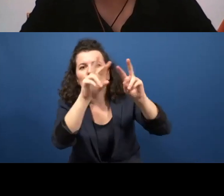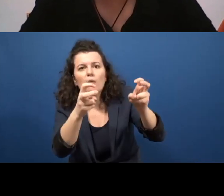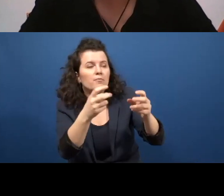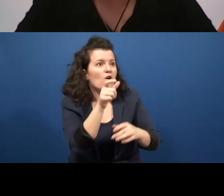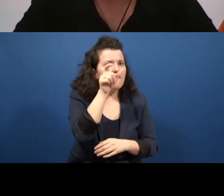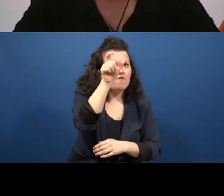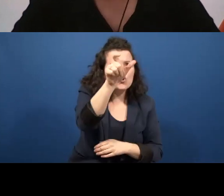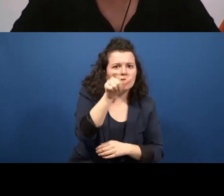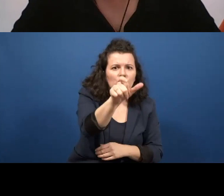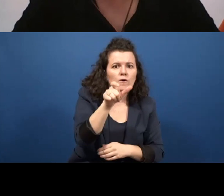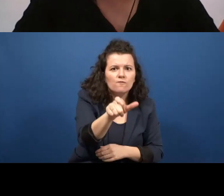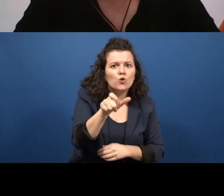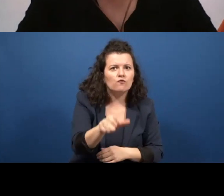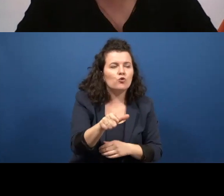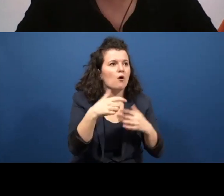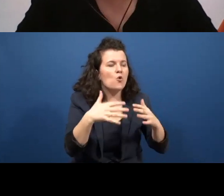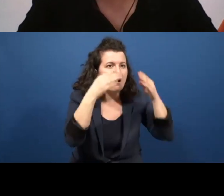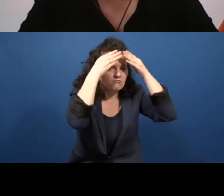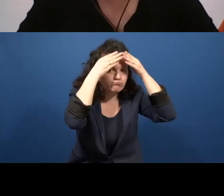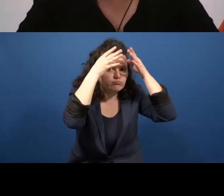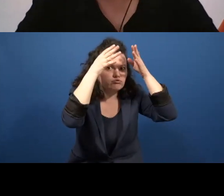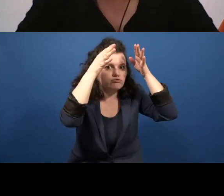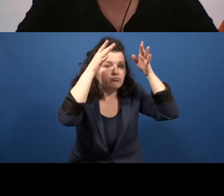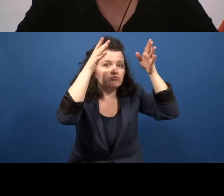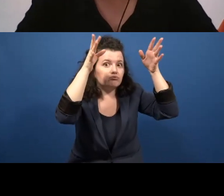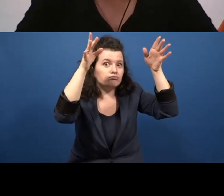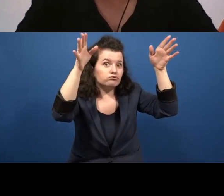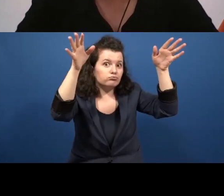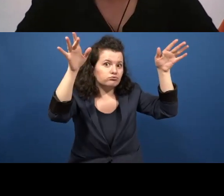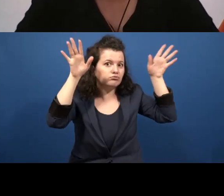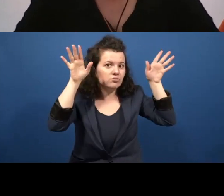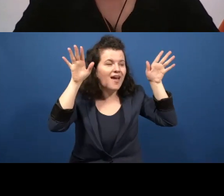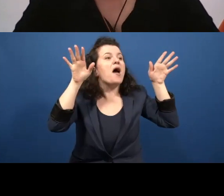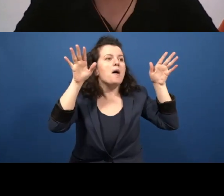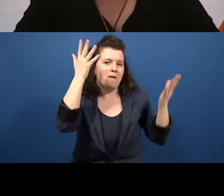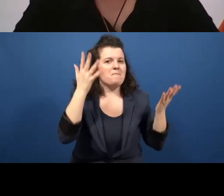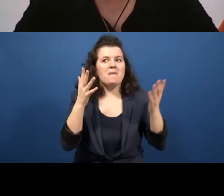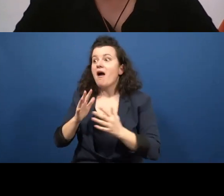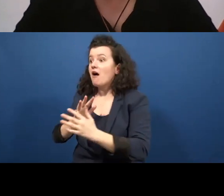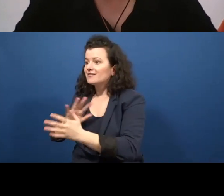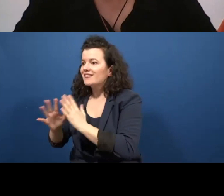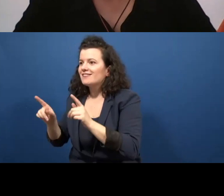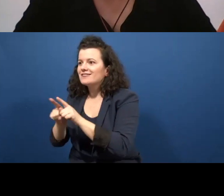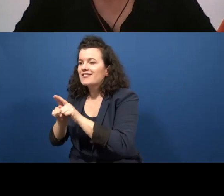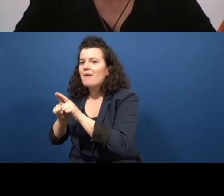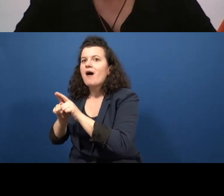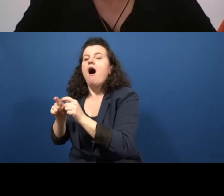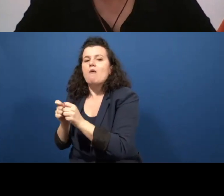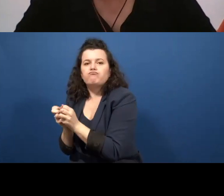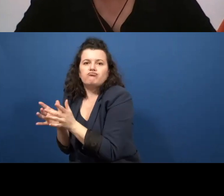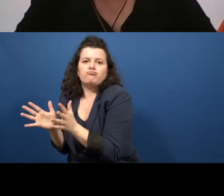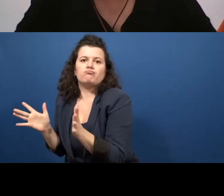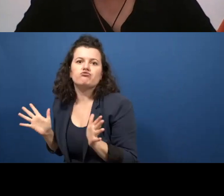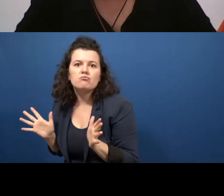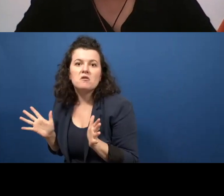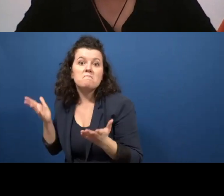máster europeo en adquirir vocabulario y poder aplicarla en los ejercicios y